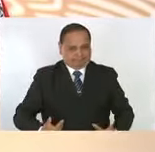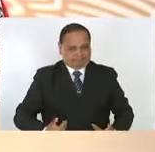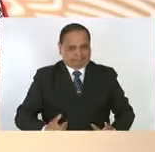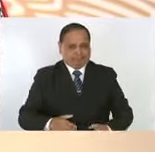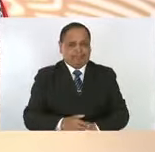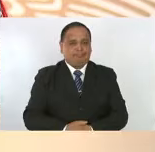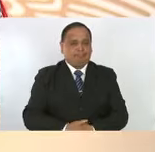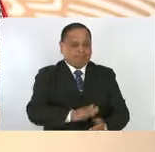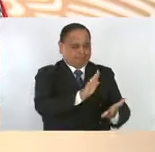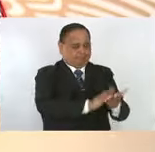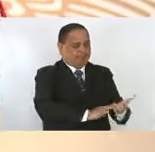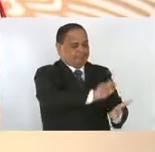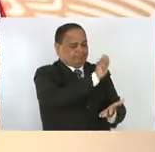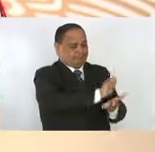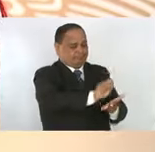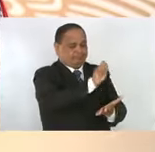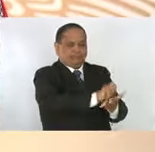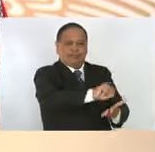escribió José Martí.